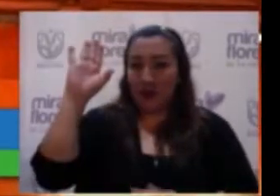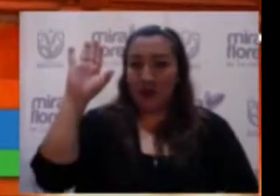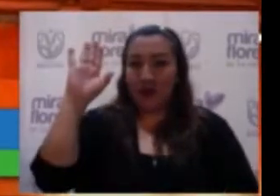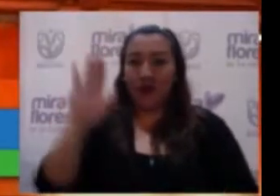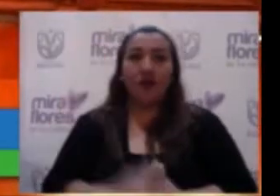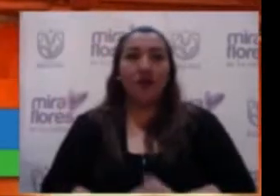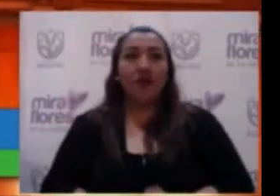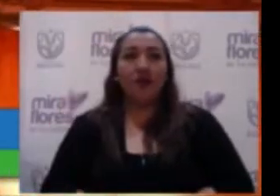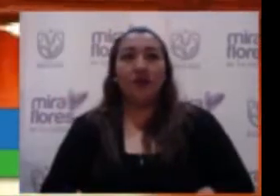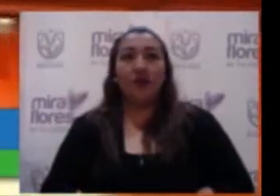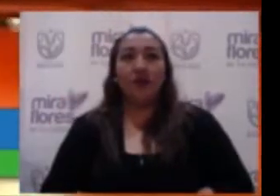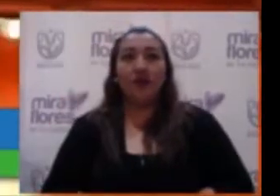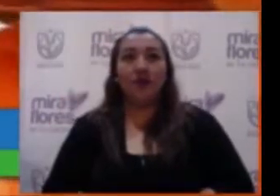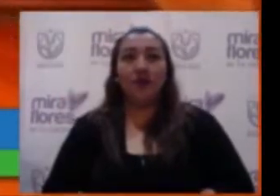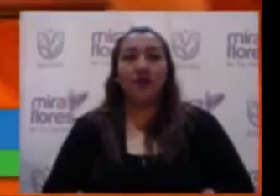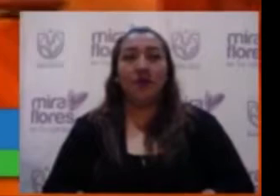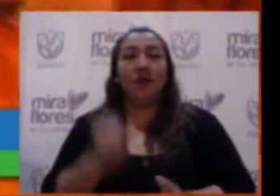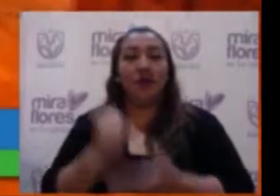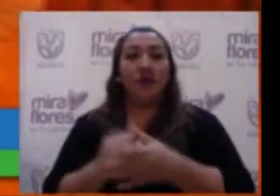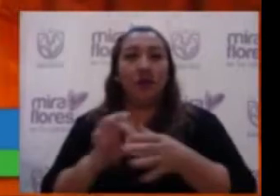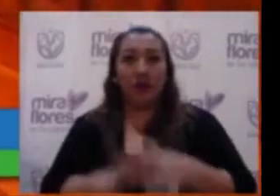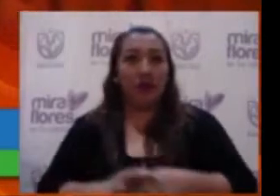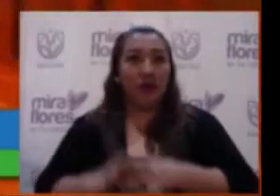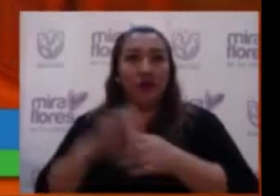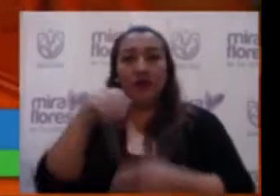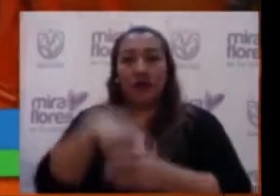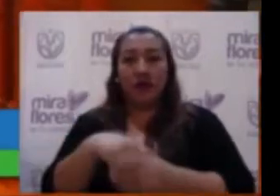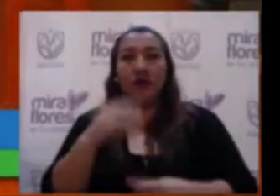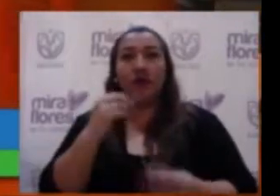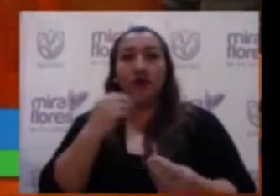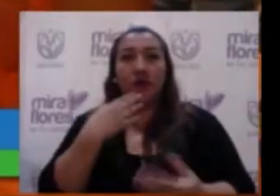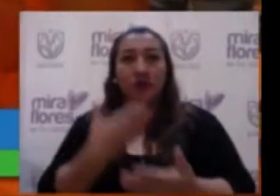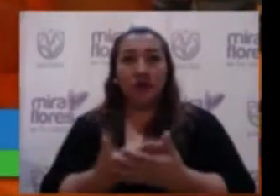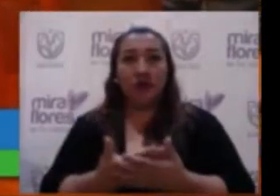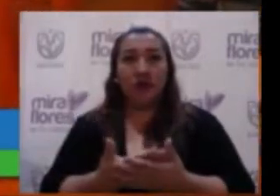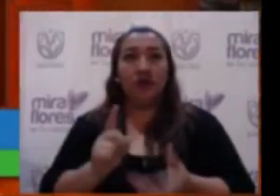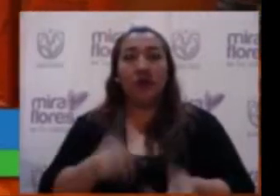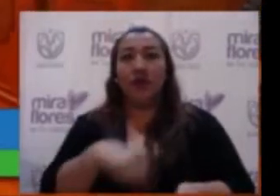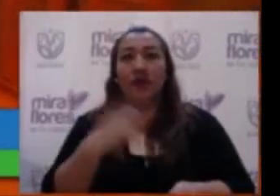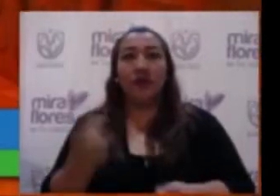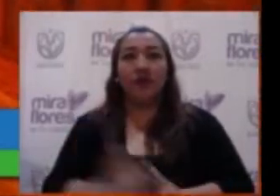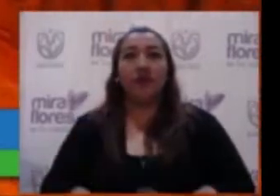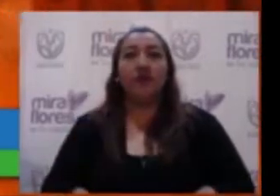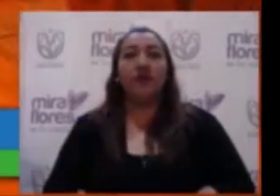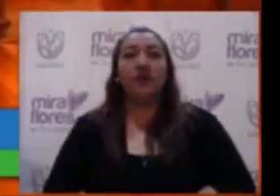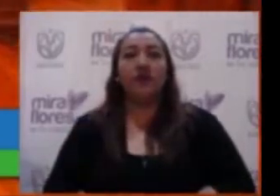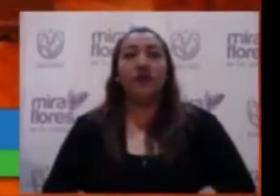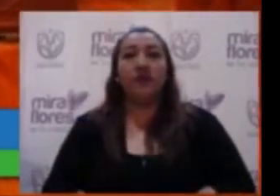de conformidad, se aprueba por unanimidad de votos. Muchas gracias. Vamos al siguiente punto.